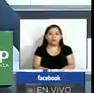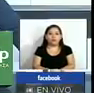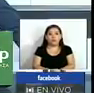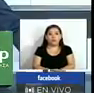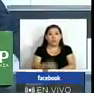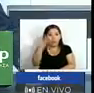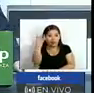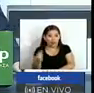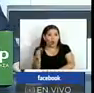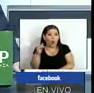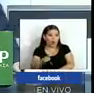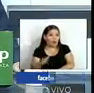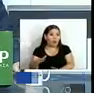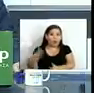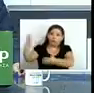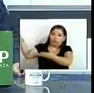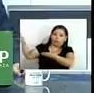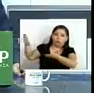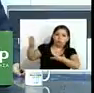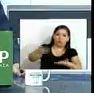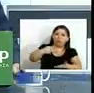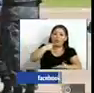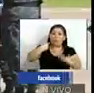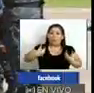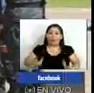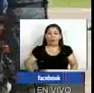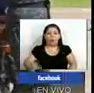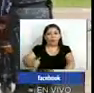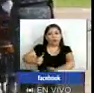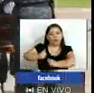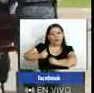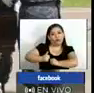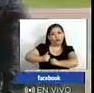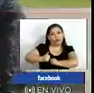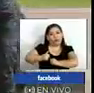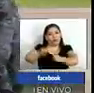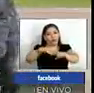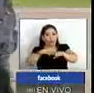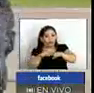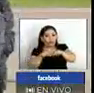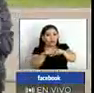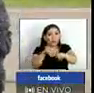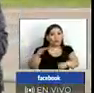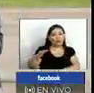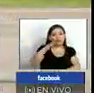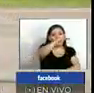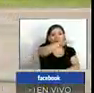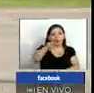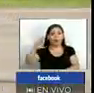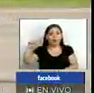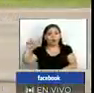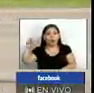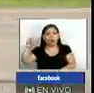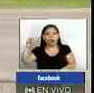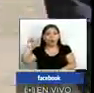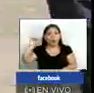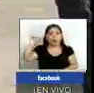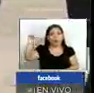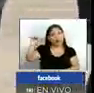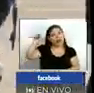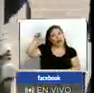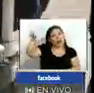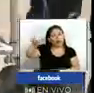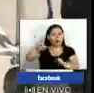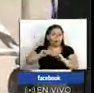Y este día fue repatriado el cuerpo del teniente coronel piloto aviador Carlos Moisés Guillén Alfaro, quien murió mientras servía